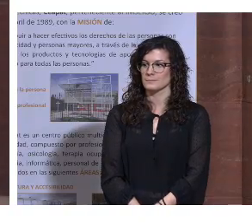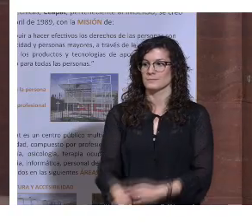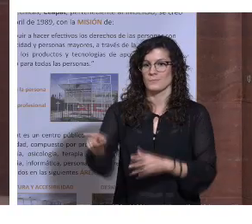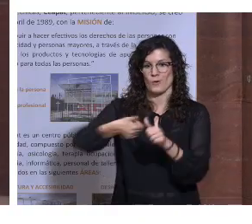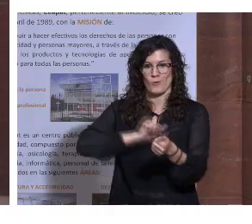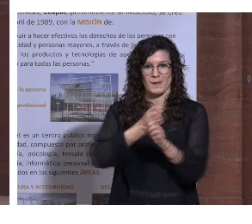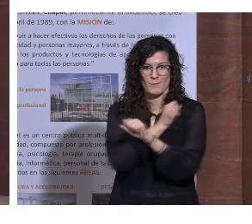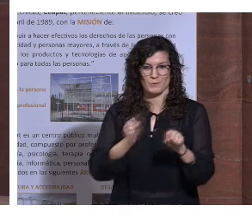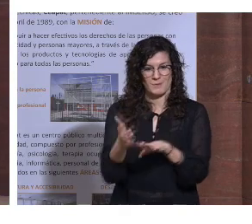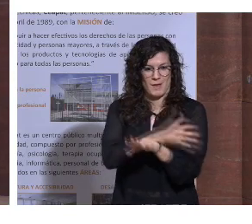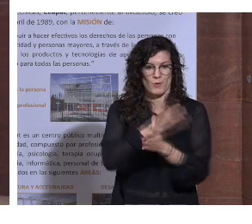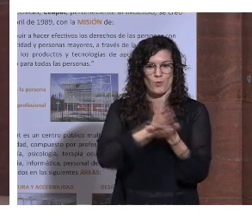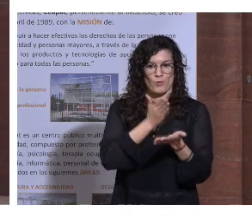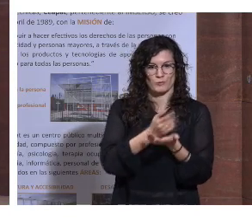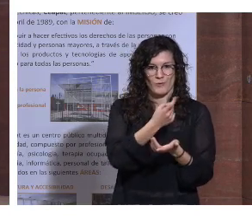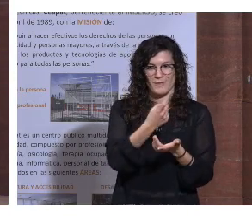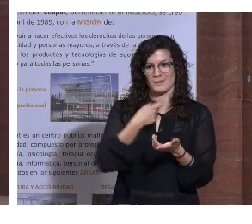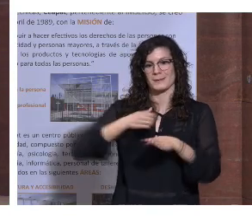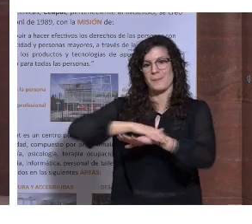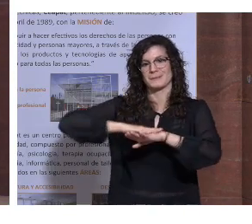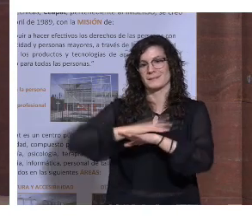Os puedo prometer que está fallando este.